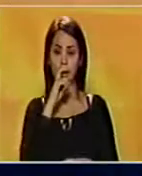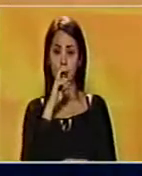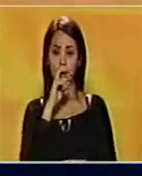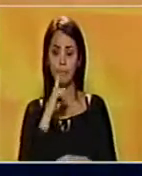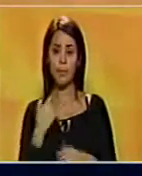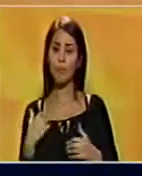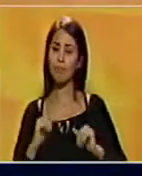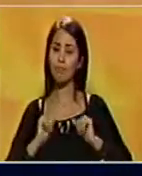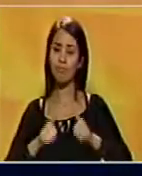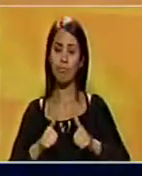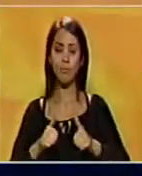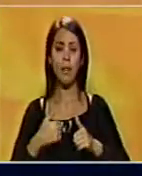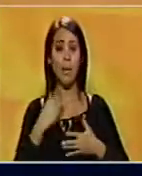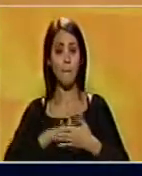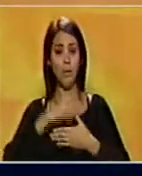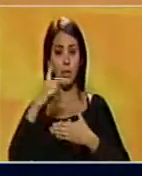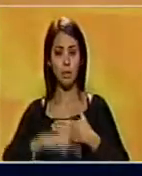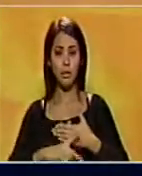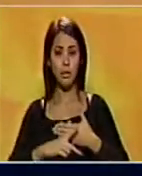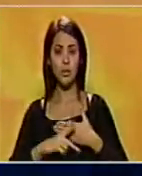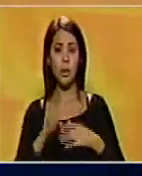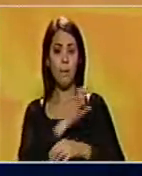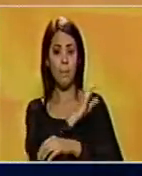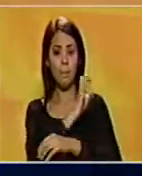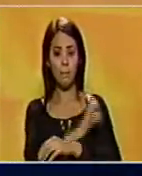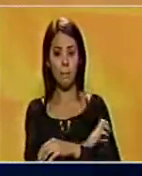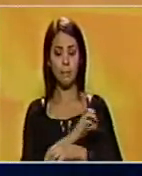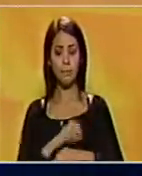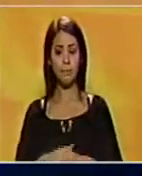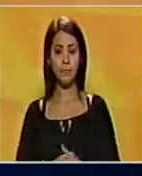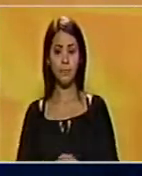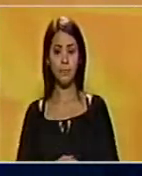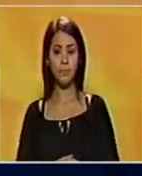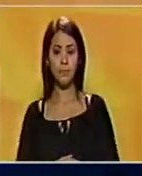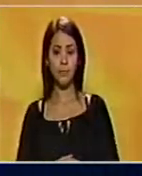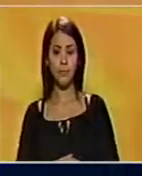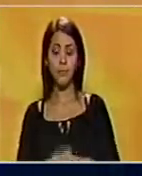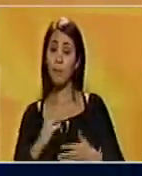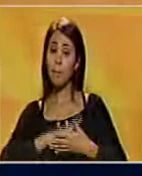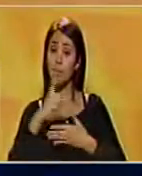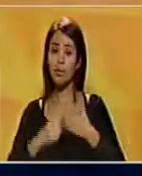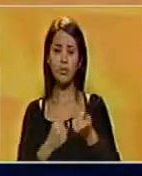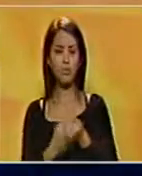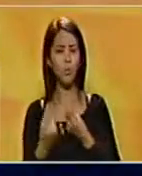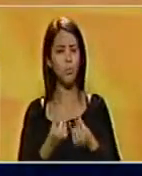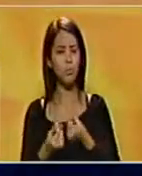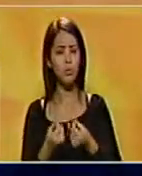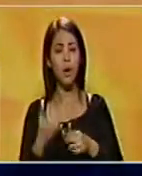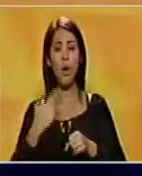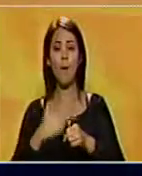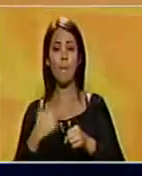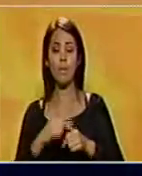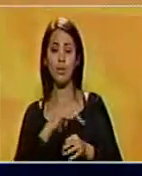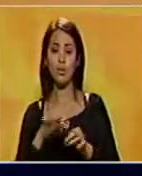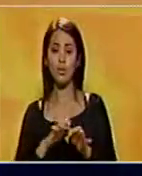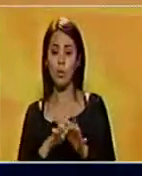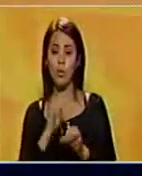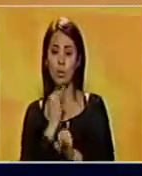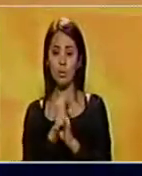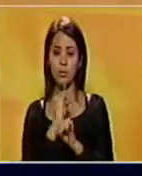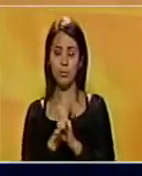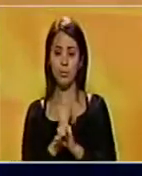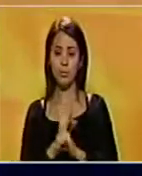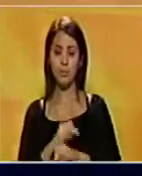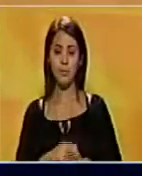de financiamiento de proyectos para la energía solar. Proyectos que serán financiados con Petros, la moneda